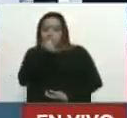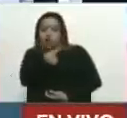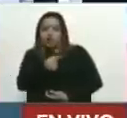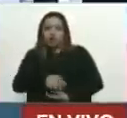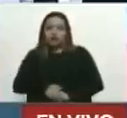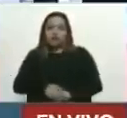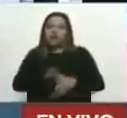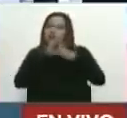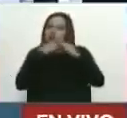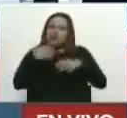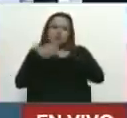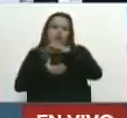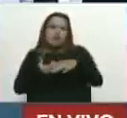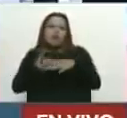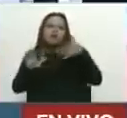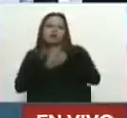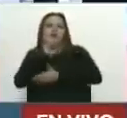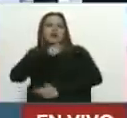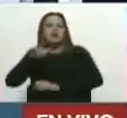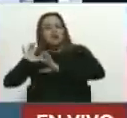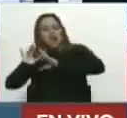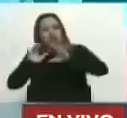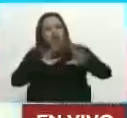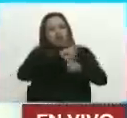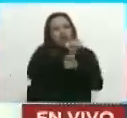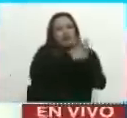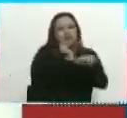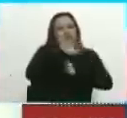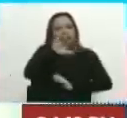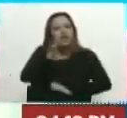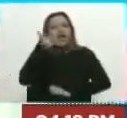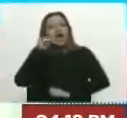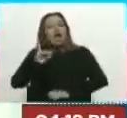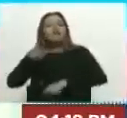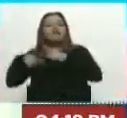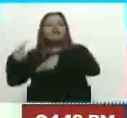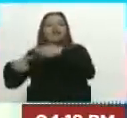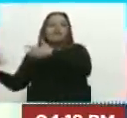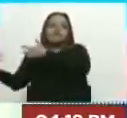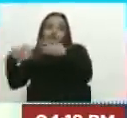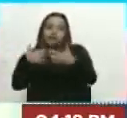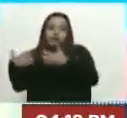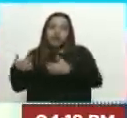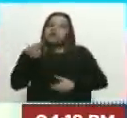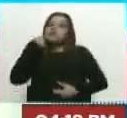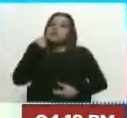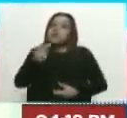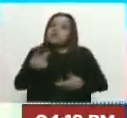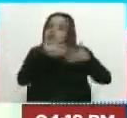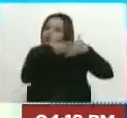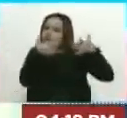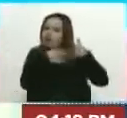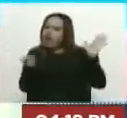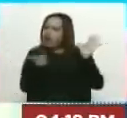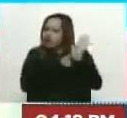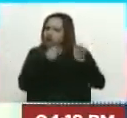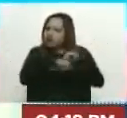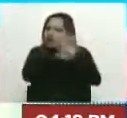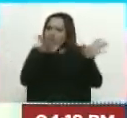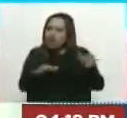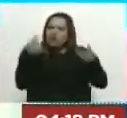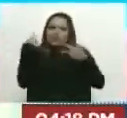toda la cuestión migratoria era una cuestión bélica. Lo dicen textualmente en